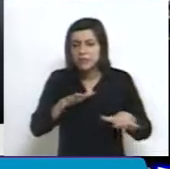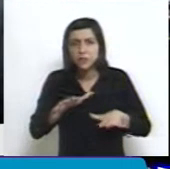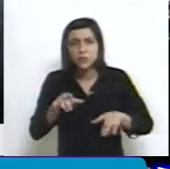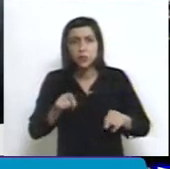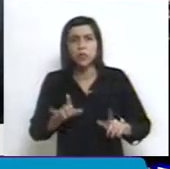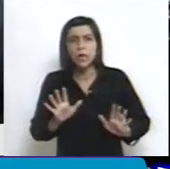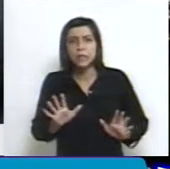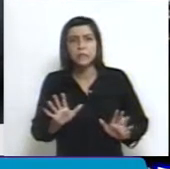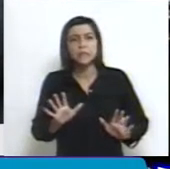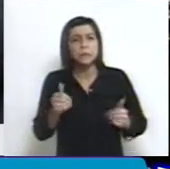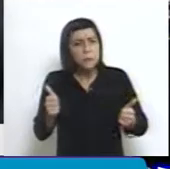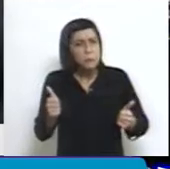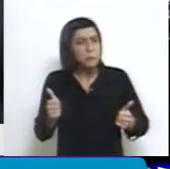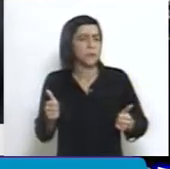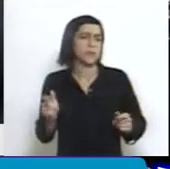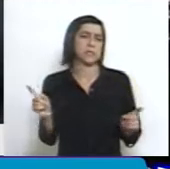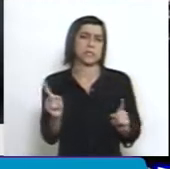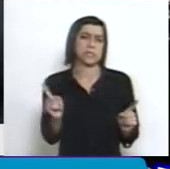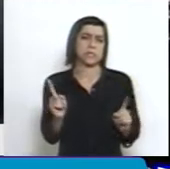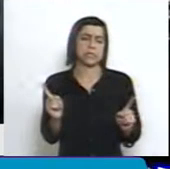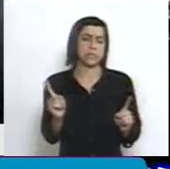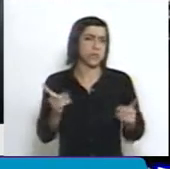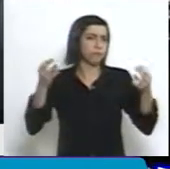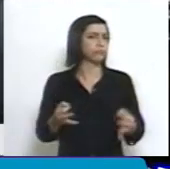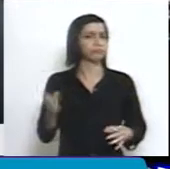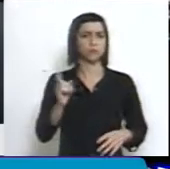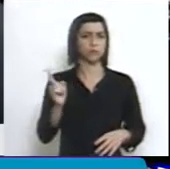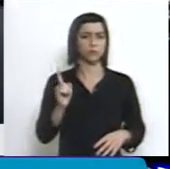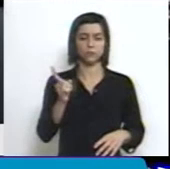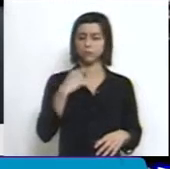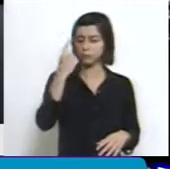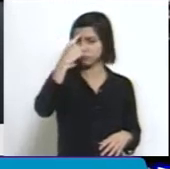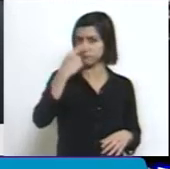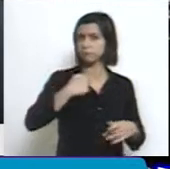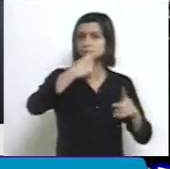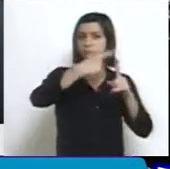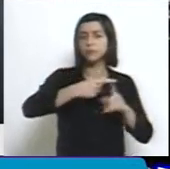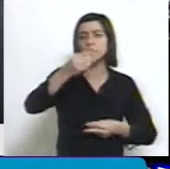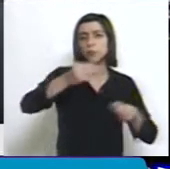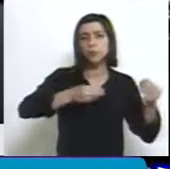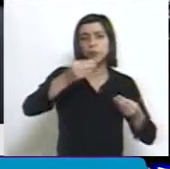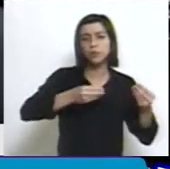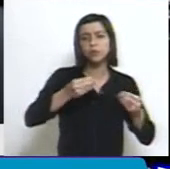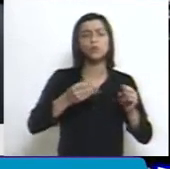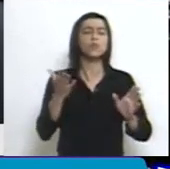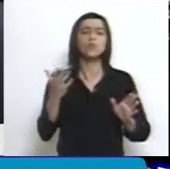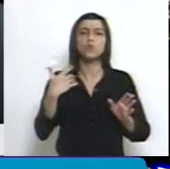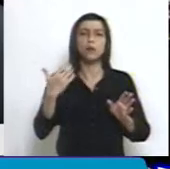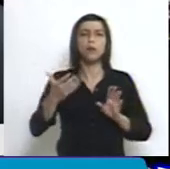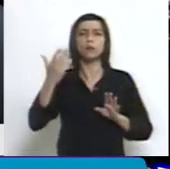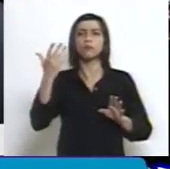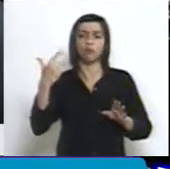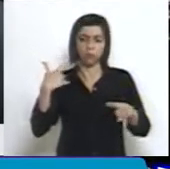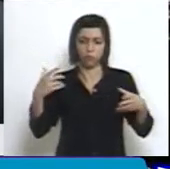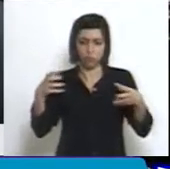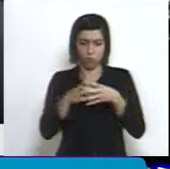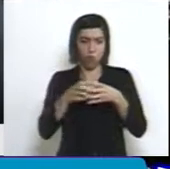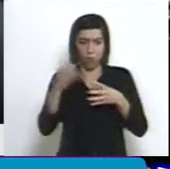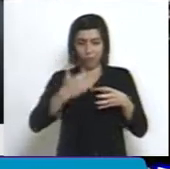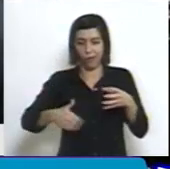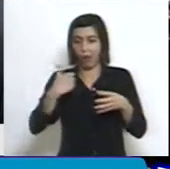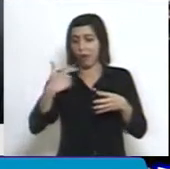Estamos tratando un presupuesto que fue elaborado por un gobierno que termina